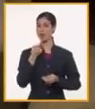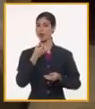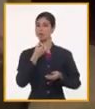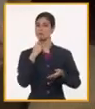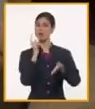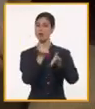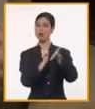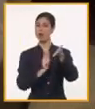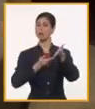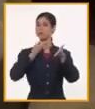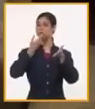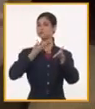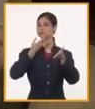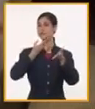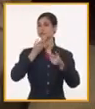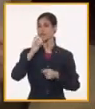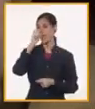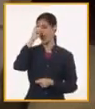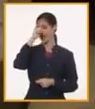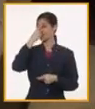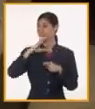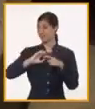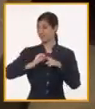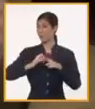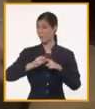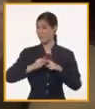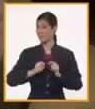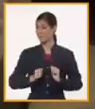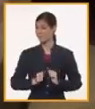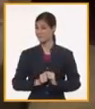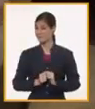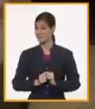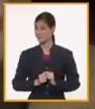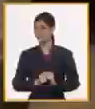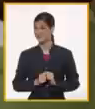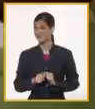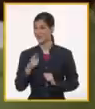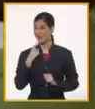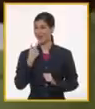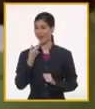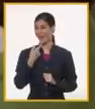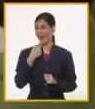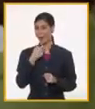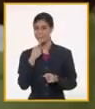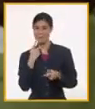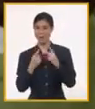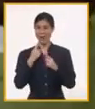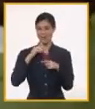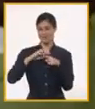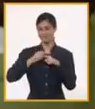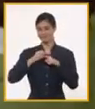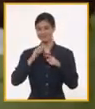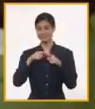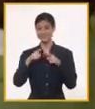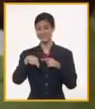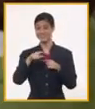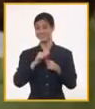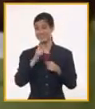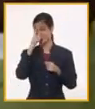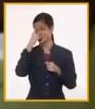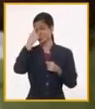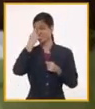el Che era chistoso, ¿sabes? El Che era duro, pero... Irónico. No, y tenía sus chistes. Una